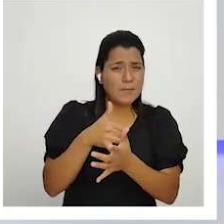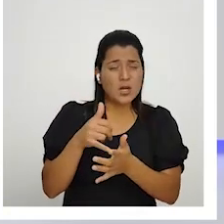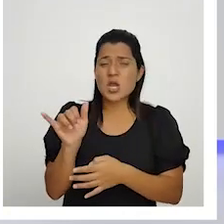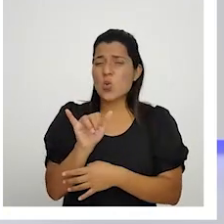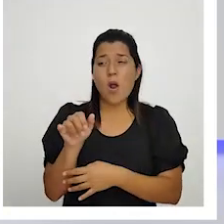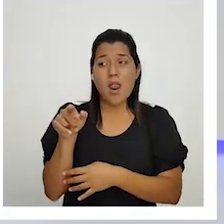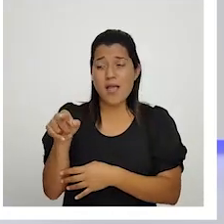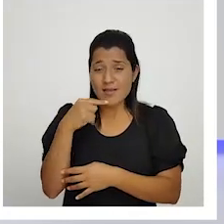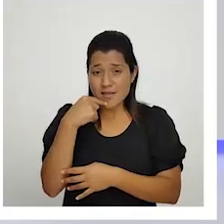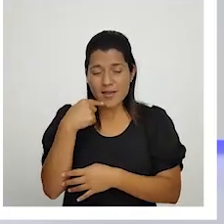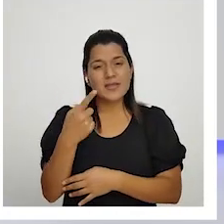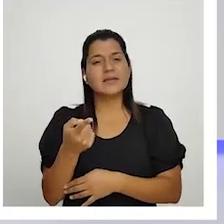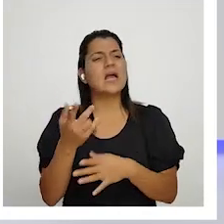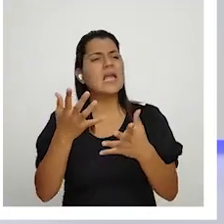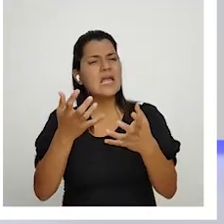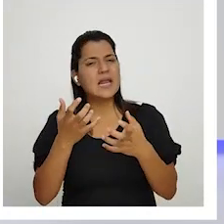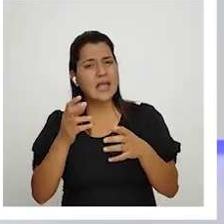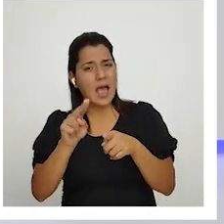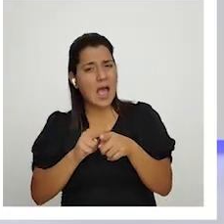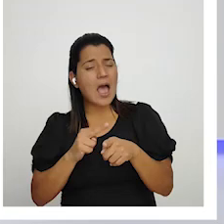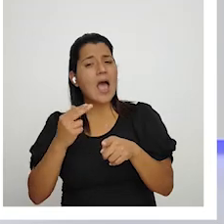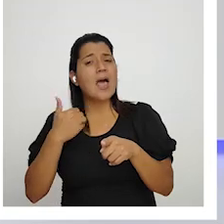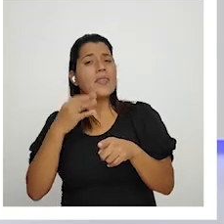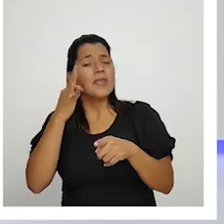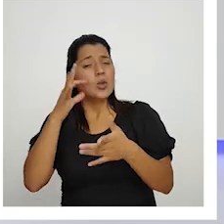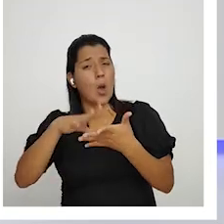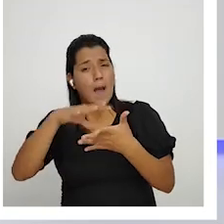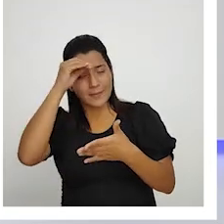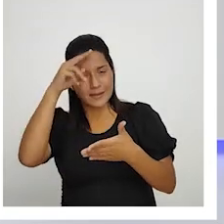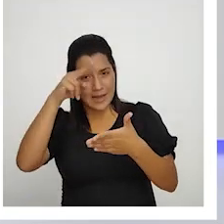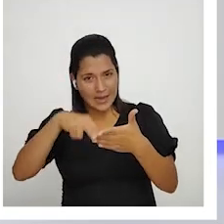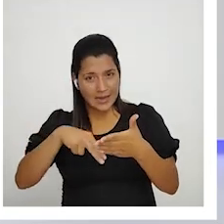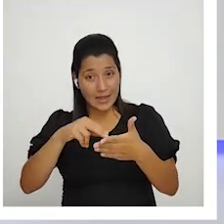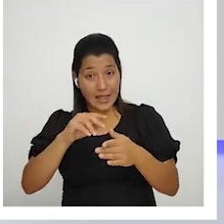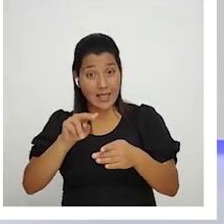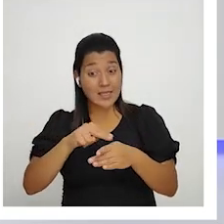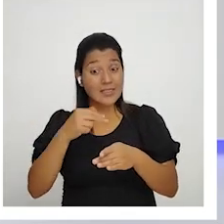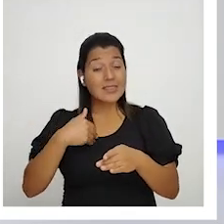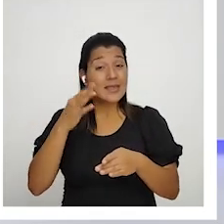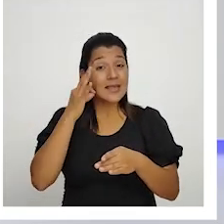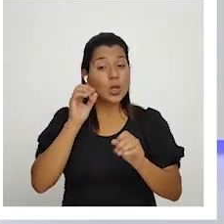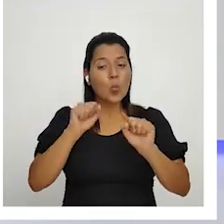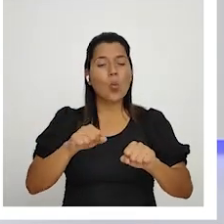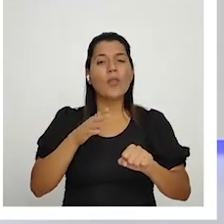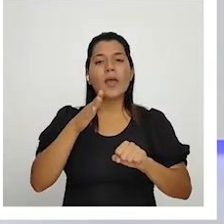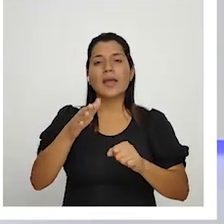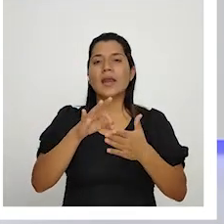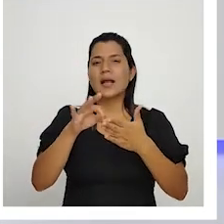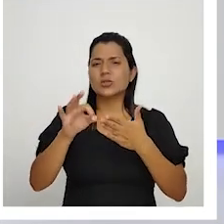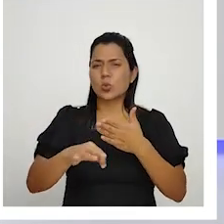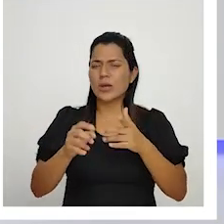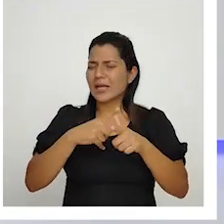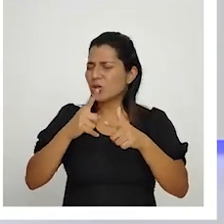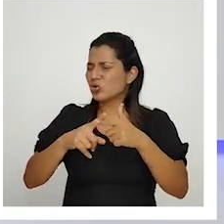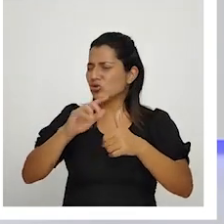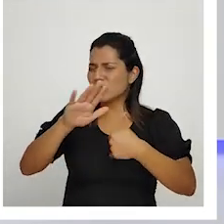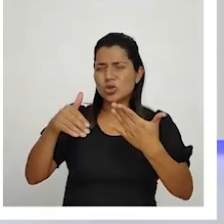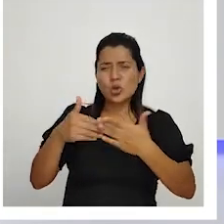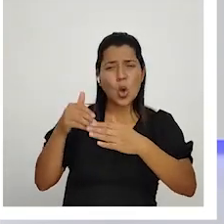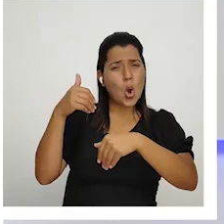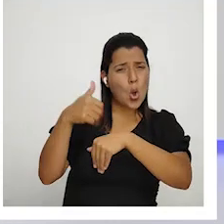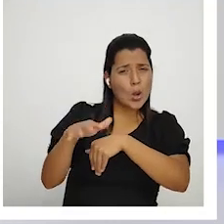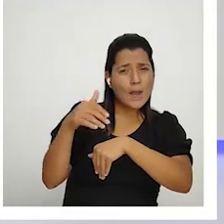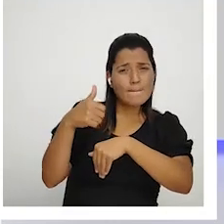decía que ella quería que sus nietos aprendieran a leer y que sus nietos pudieran ir a la escuela. Entonces, todo lo que le mandábamos, a cómo ella